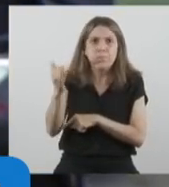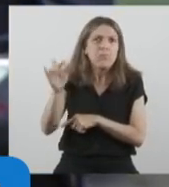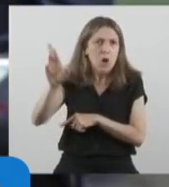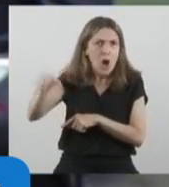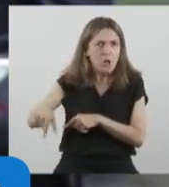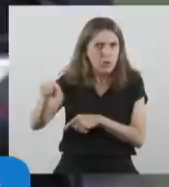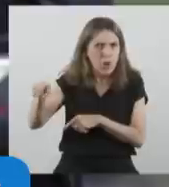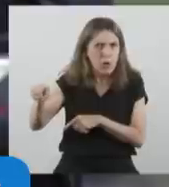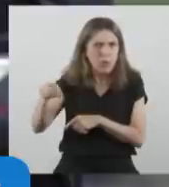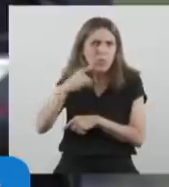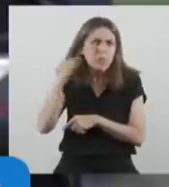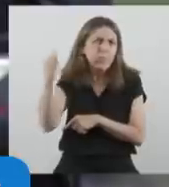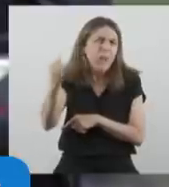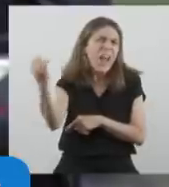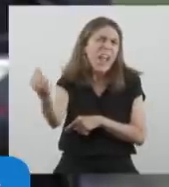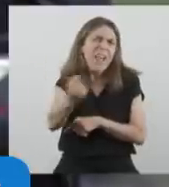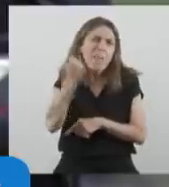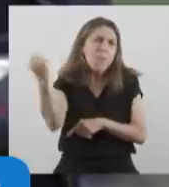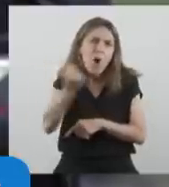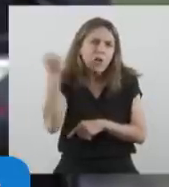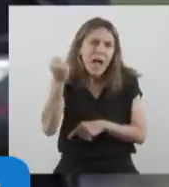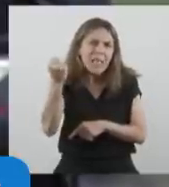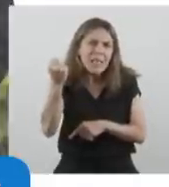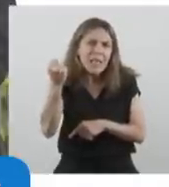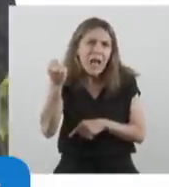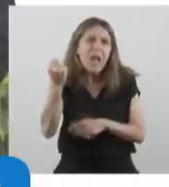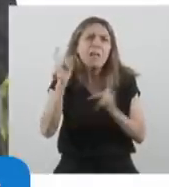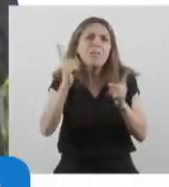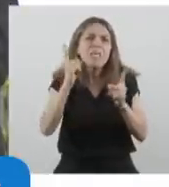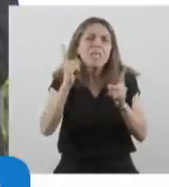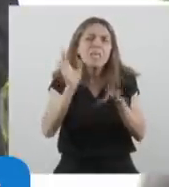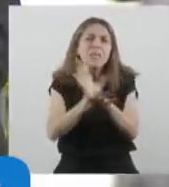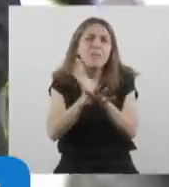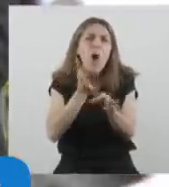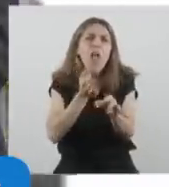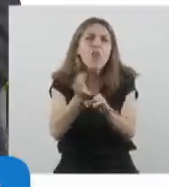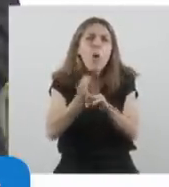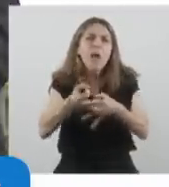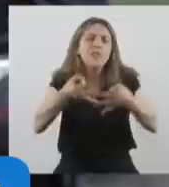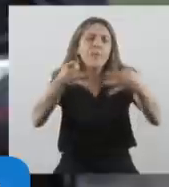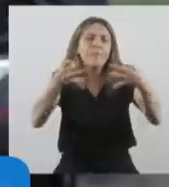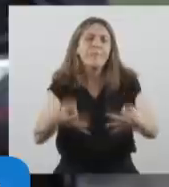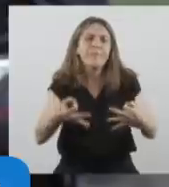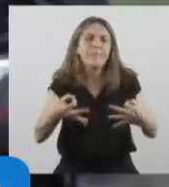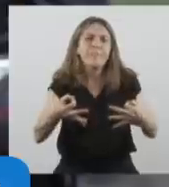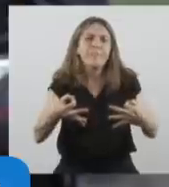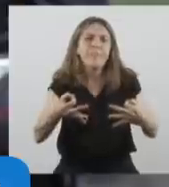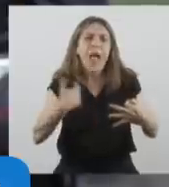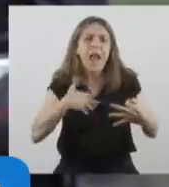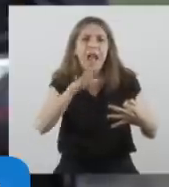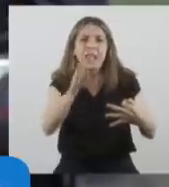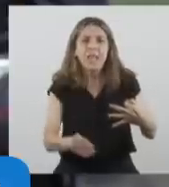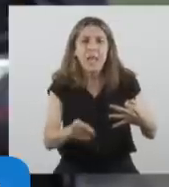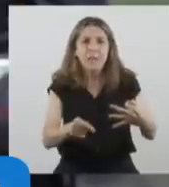a la importancia de recuperar la educación en la argentina cuando uno habla